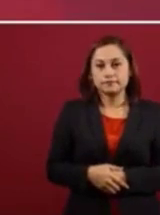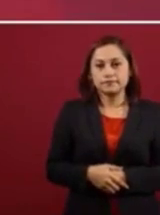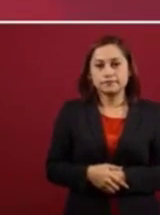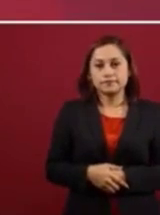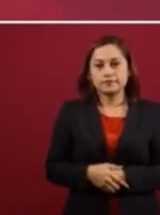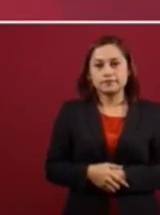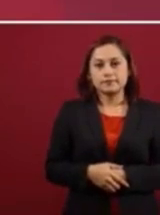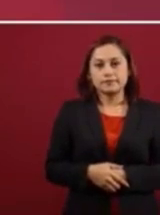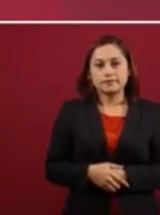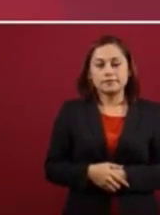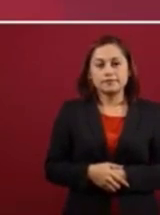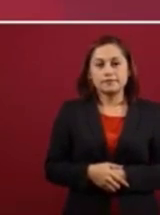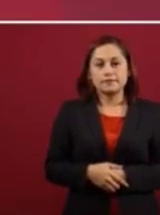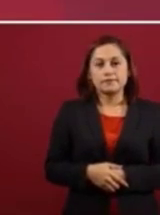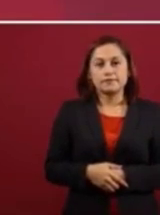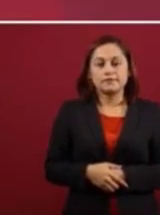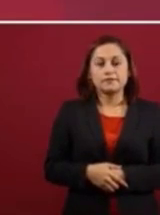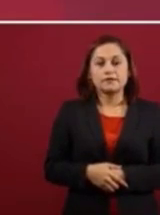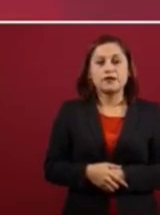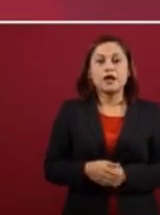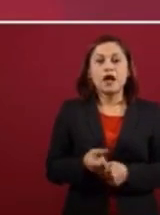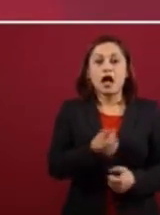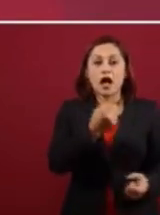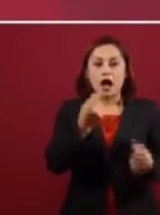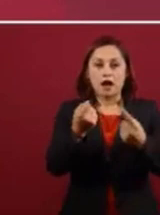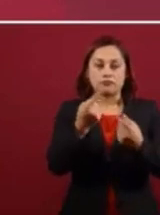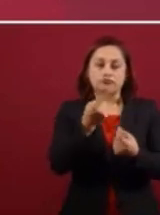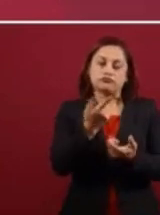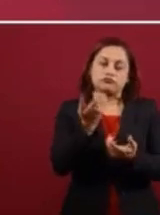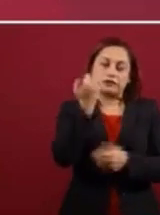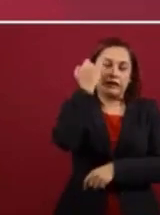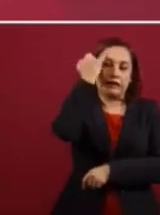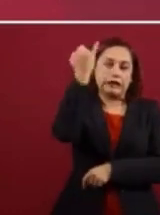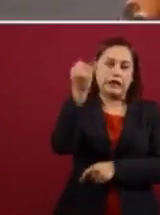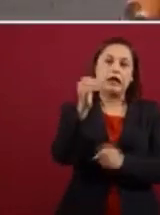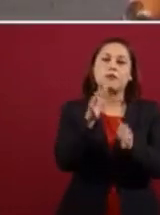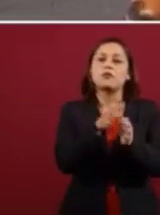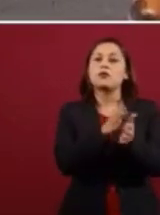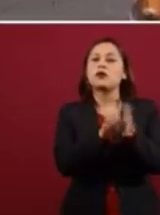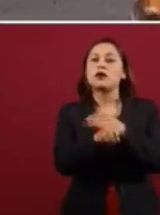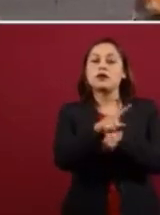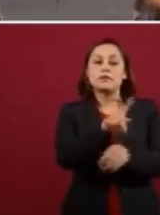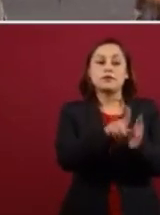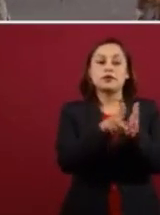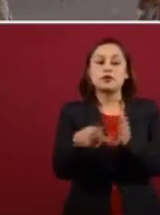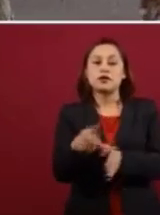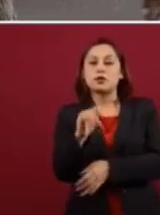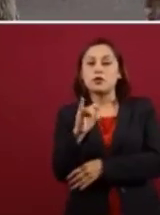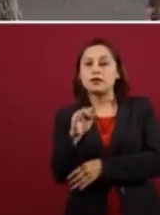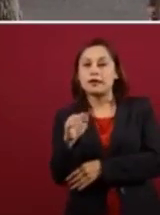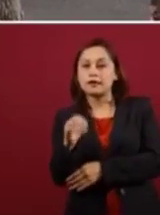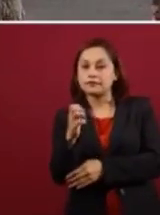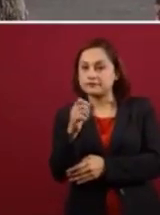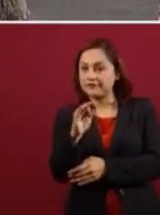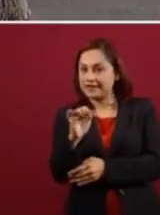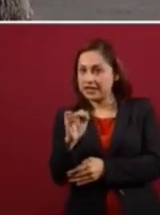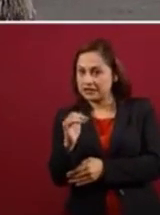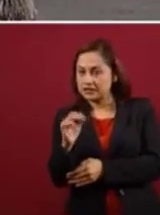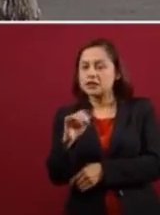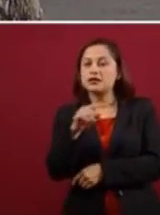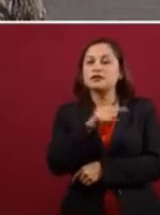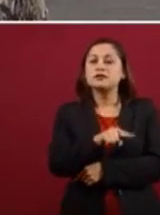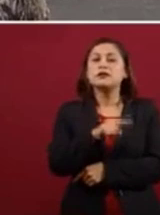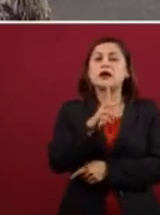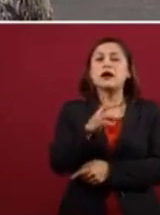en la concepción del final del time una armadora de una